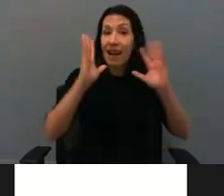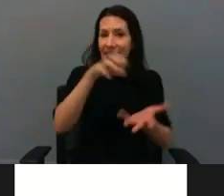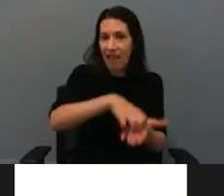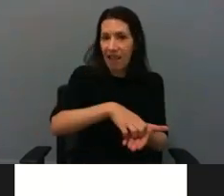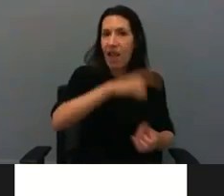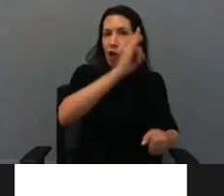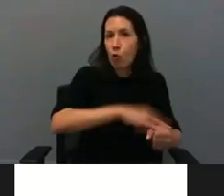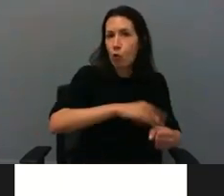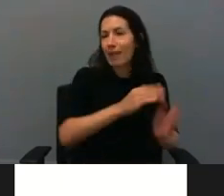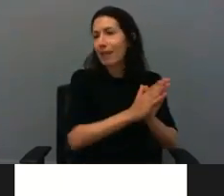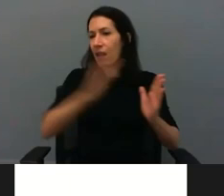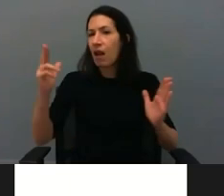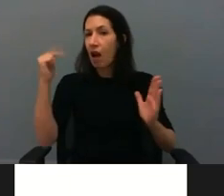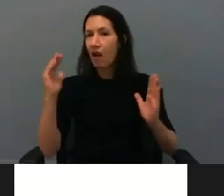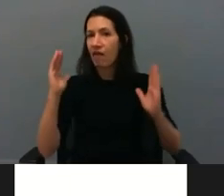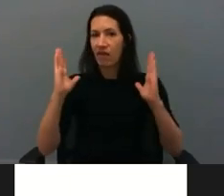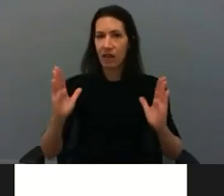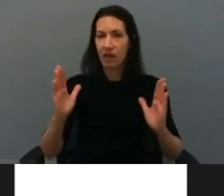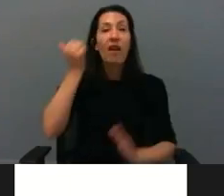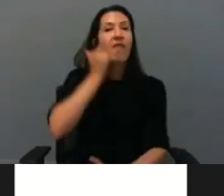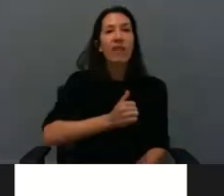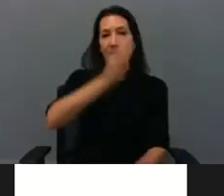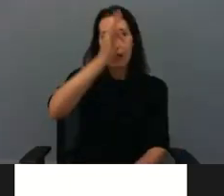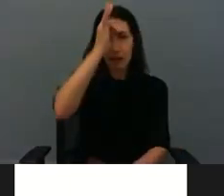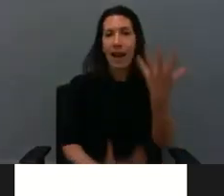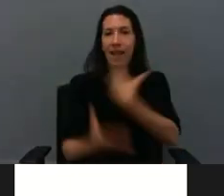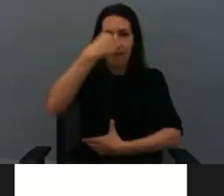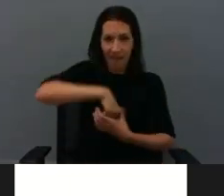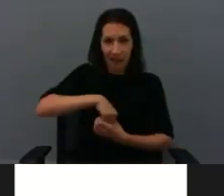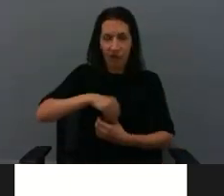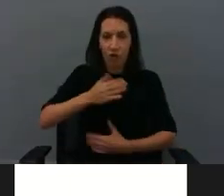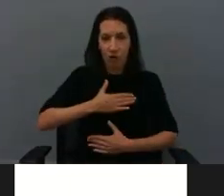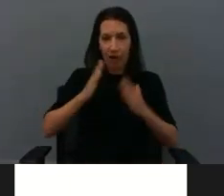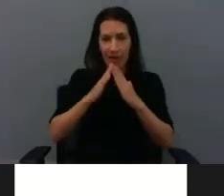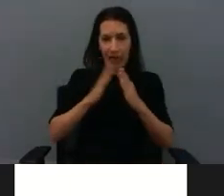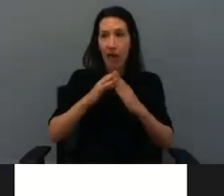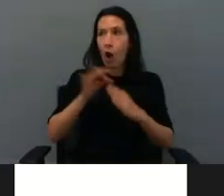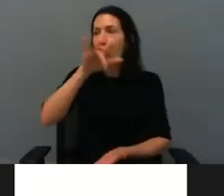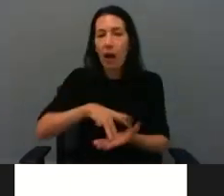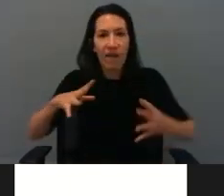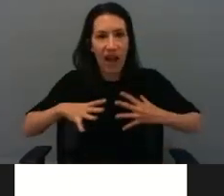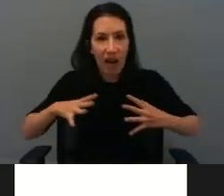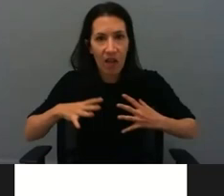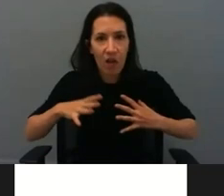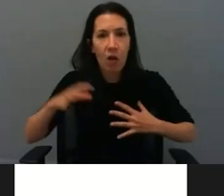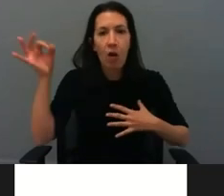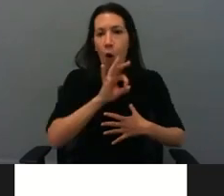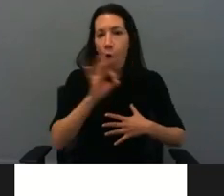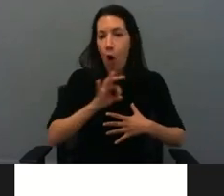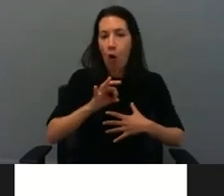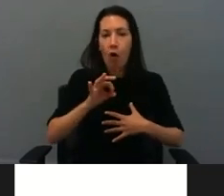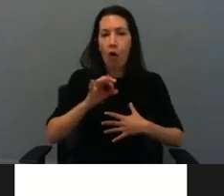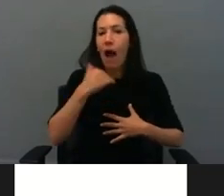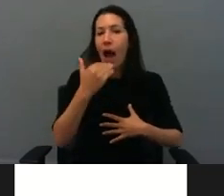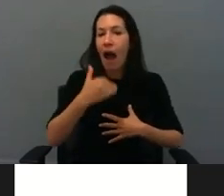viernes y los fines de semana los pasa completos con nosotros. O vacaciones o toda oportunidad que